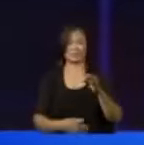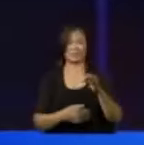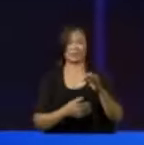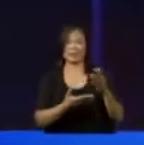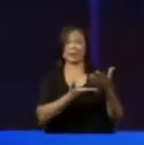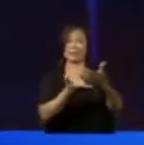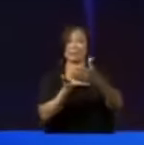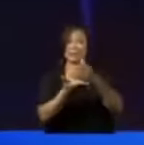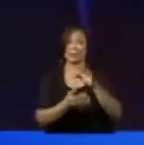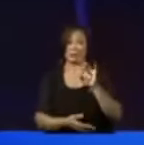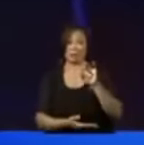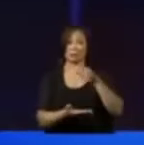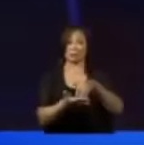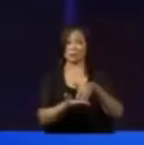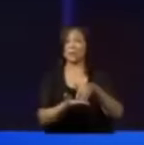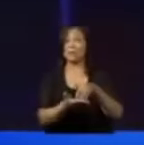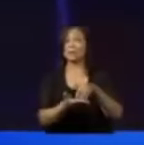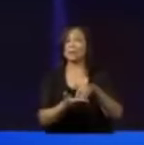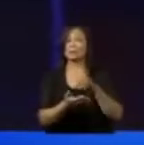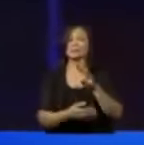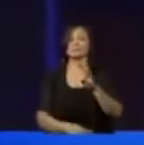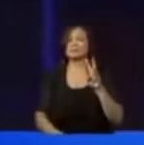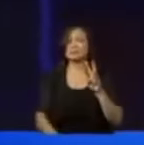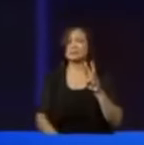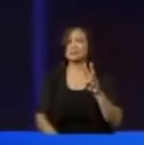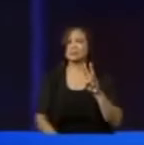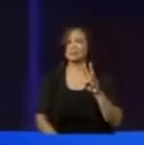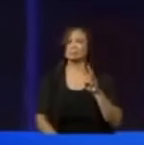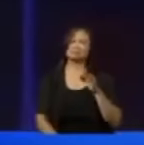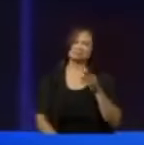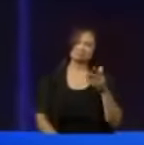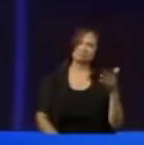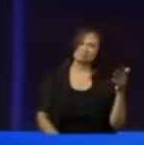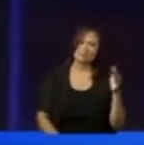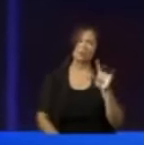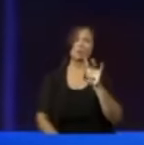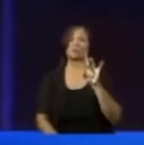per cápita era de 8.600 y pico de